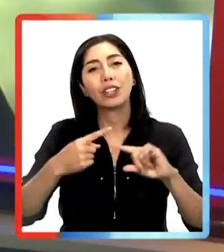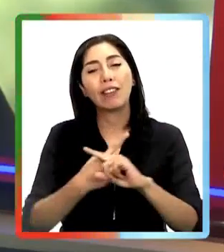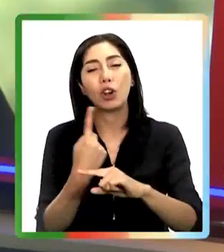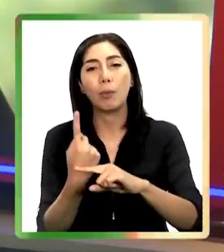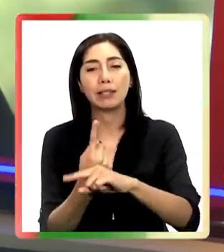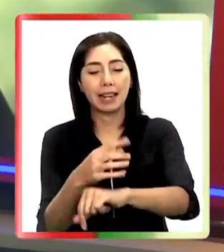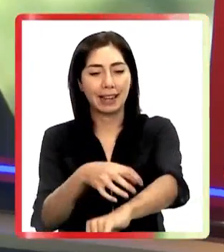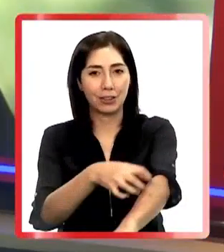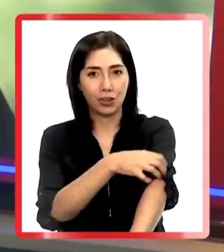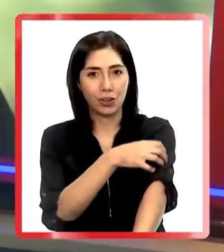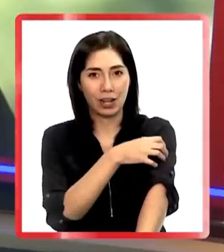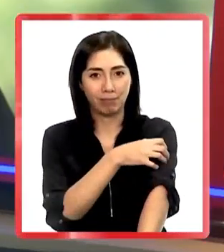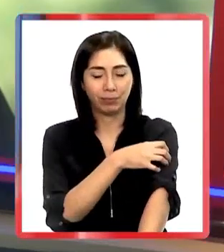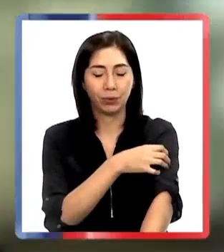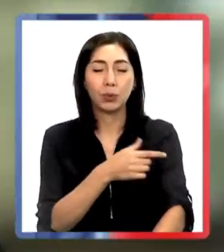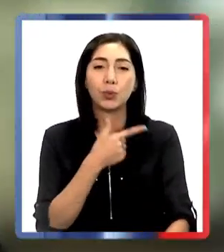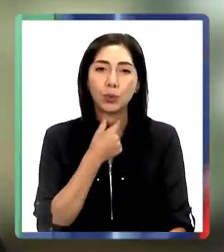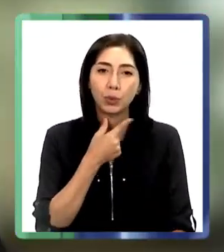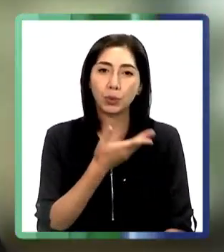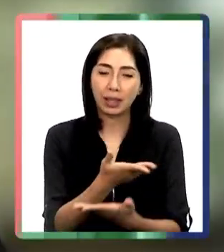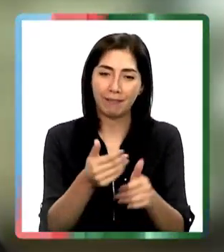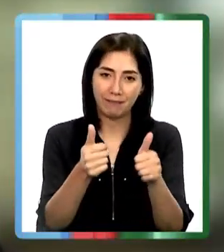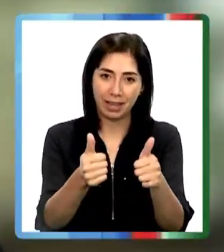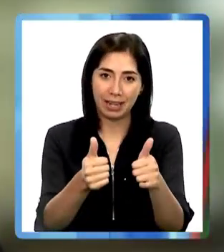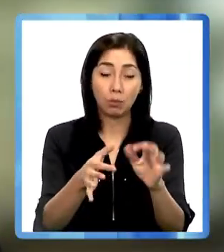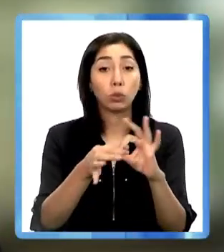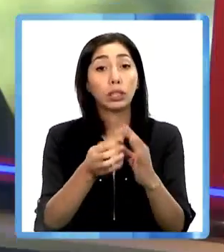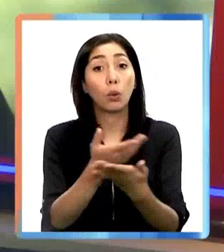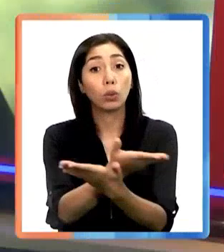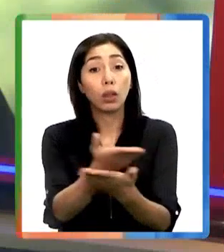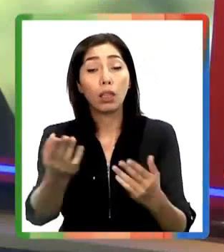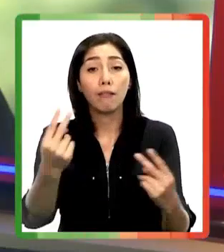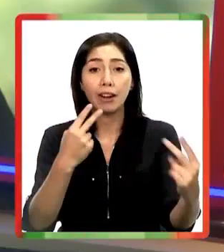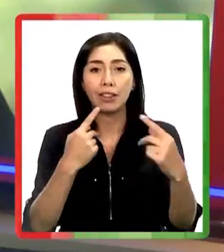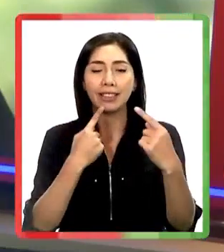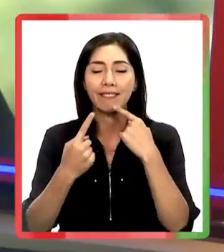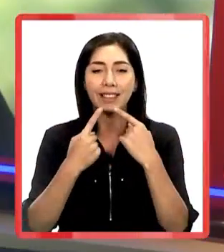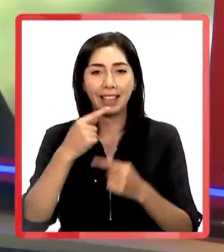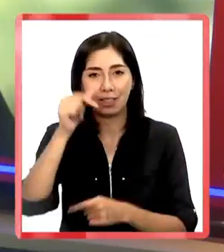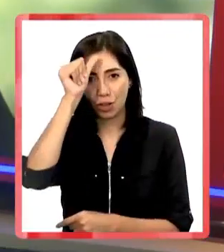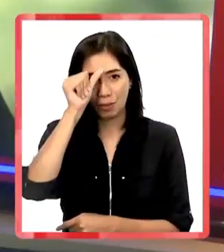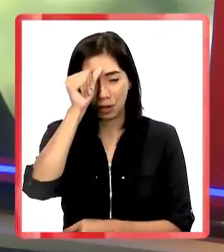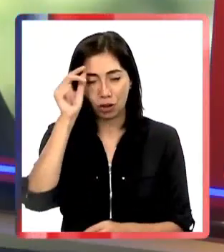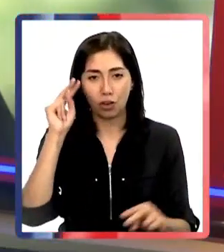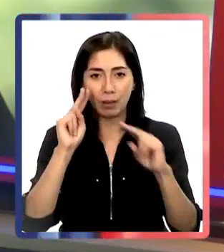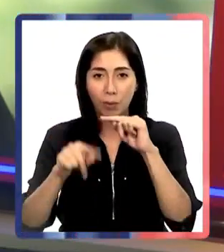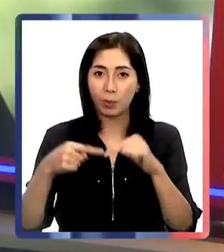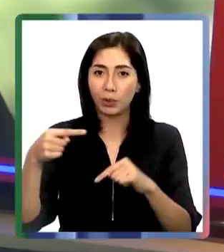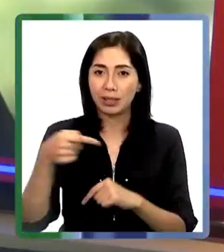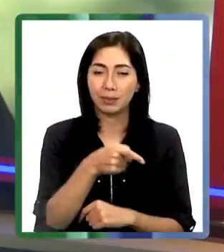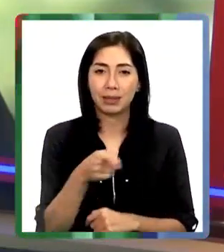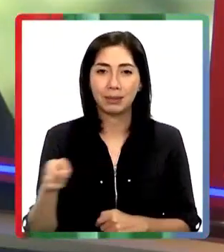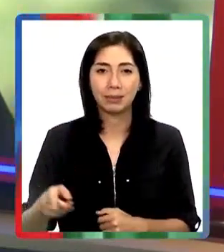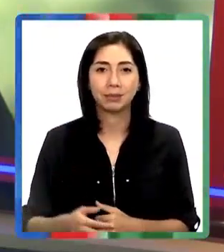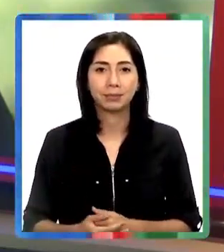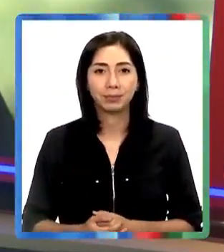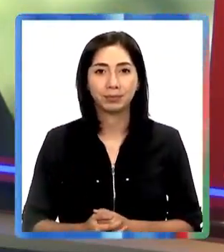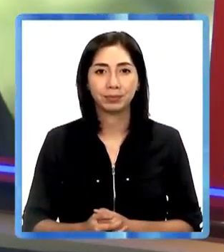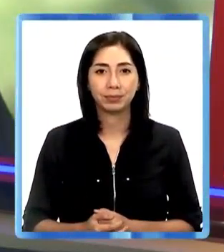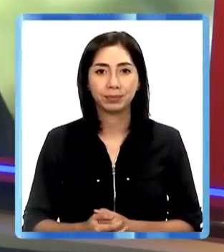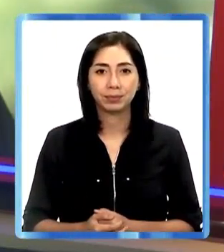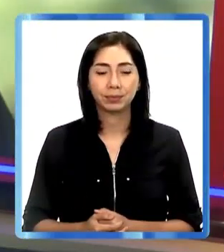agradecemos nuevamente por conversar con las regiones del país. Gracias, un gusto, que esté muy bien. Y muchas gracias a usted por acompañarnos en la entrevista del domingo. Nos vemos la próxima